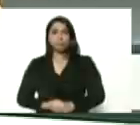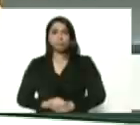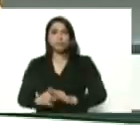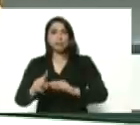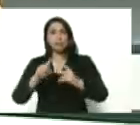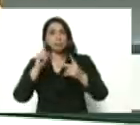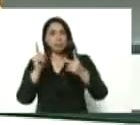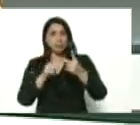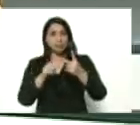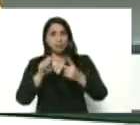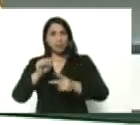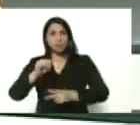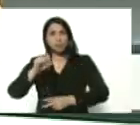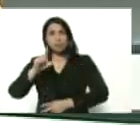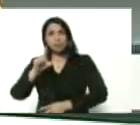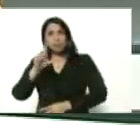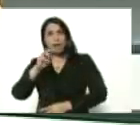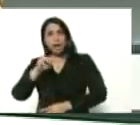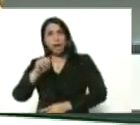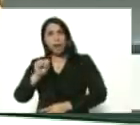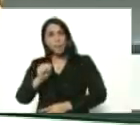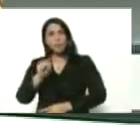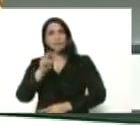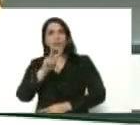Luego viene el Salmo 21.